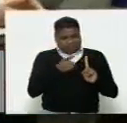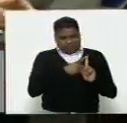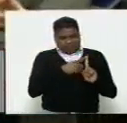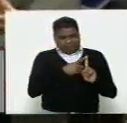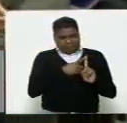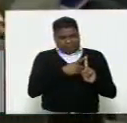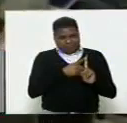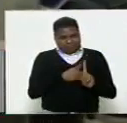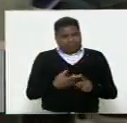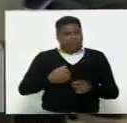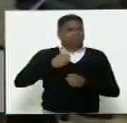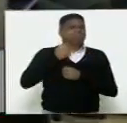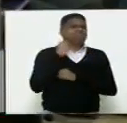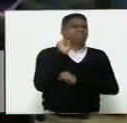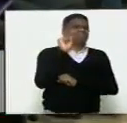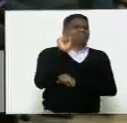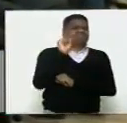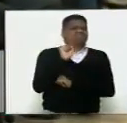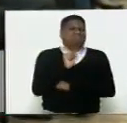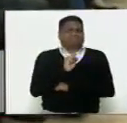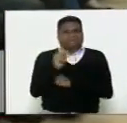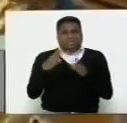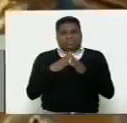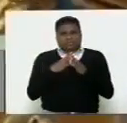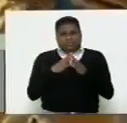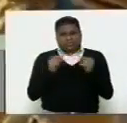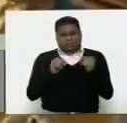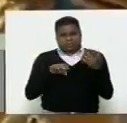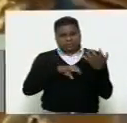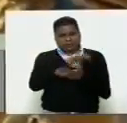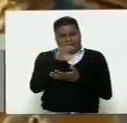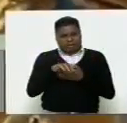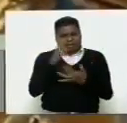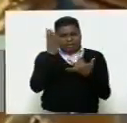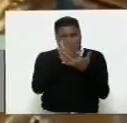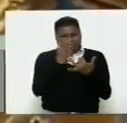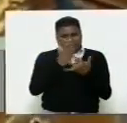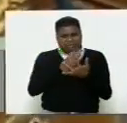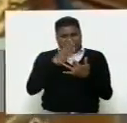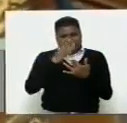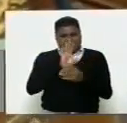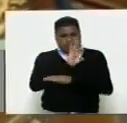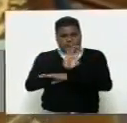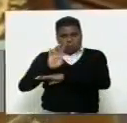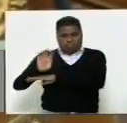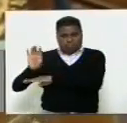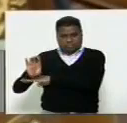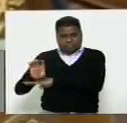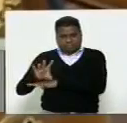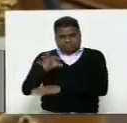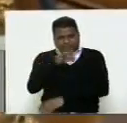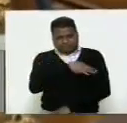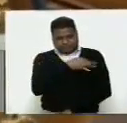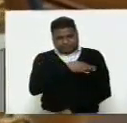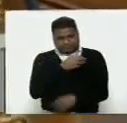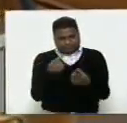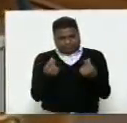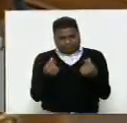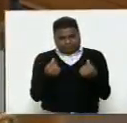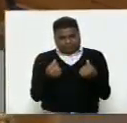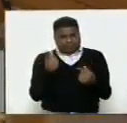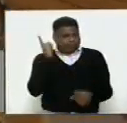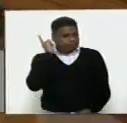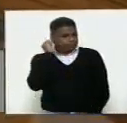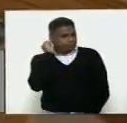para afrontar la situación de guerra que venimos atravesando es la protección socioeconómica de las